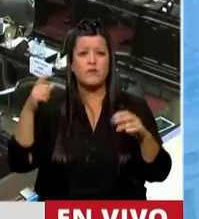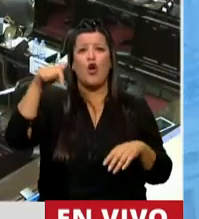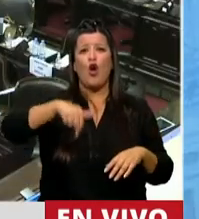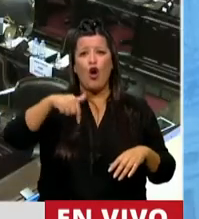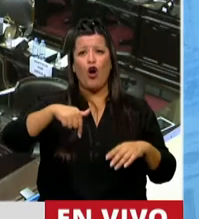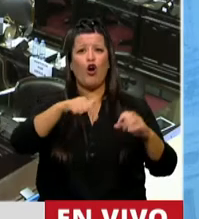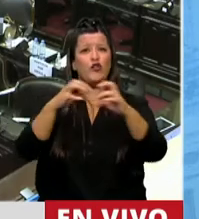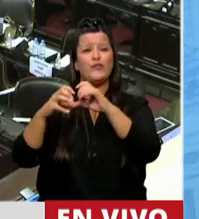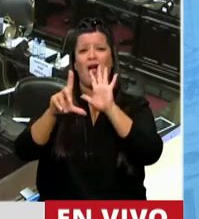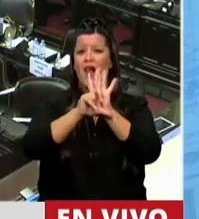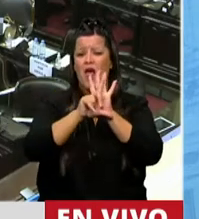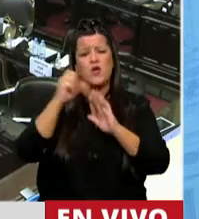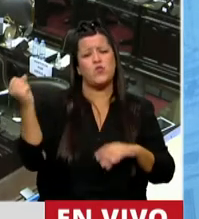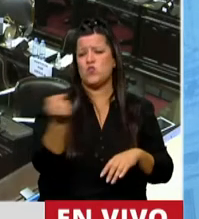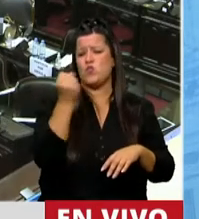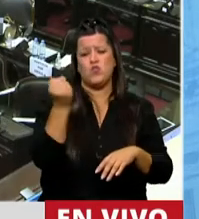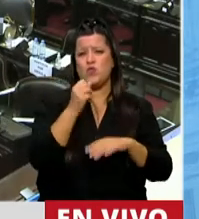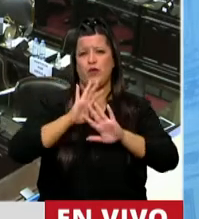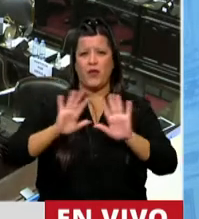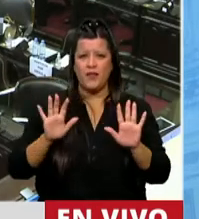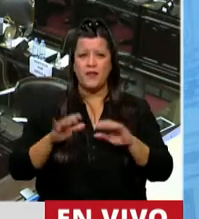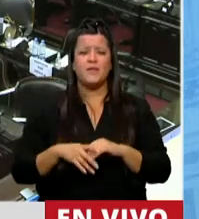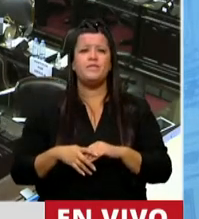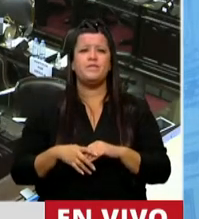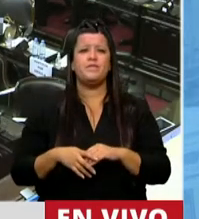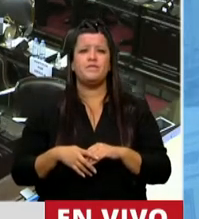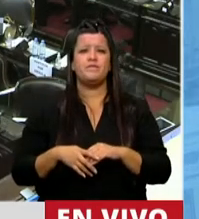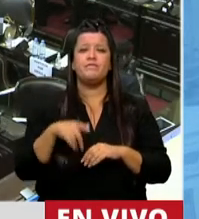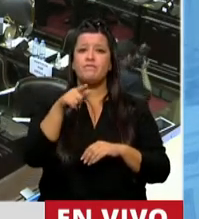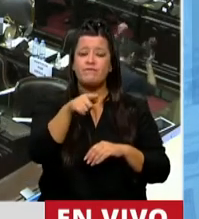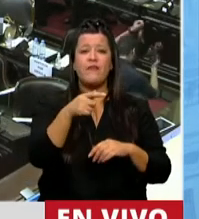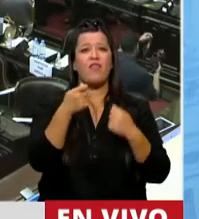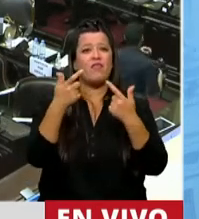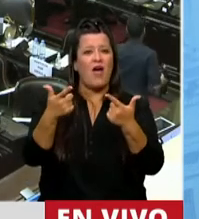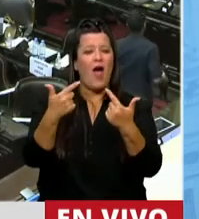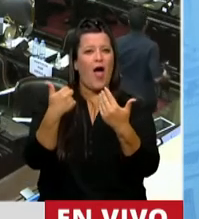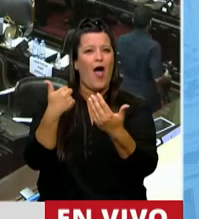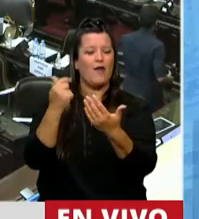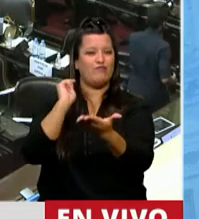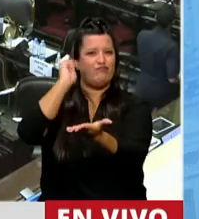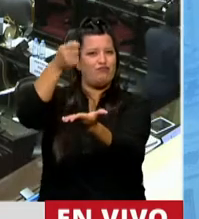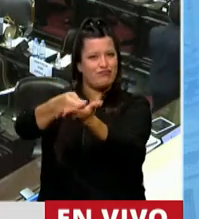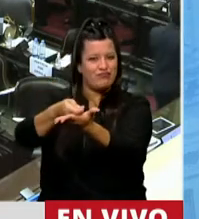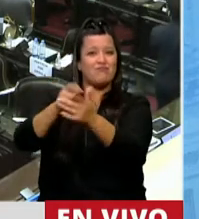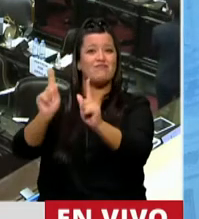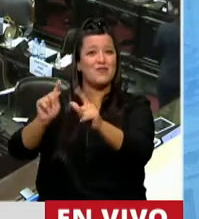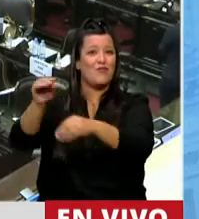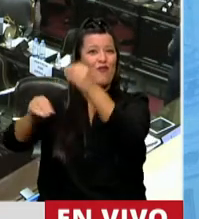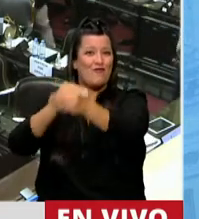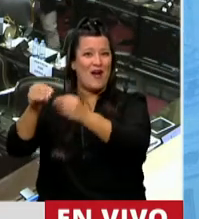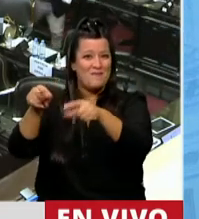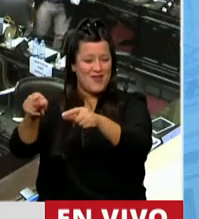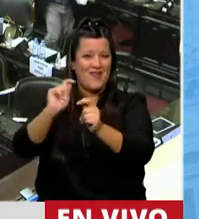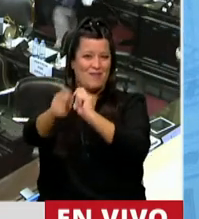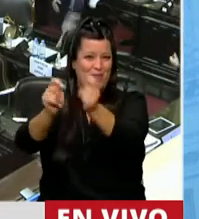tratando realmente una ley muy importante que otorga un beneficio para las familias de los